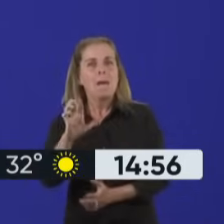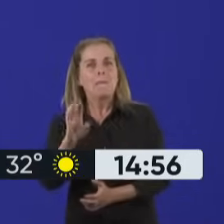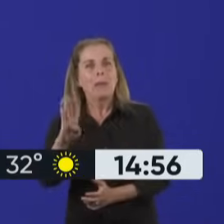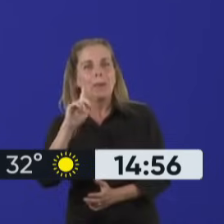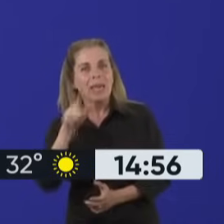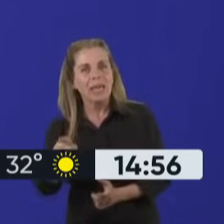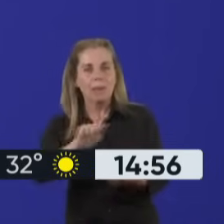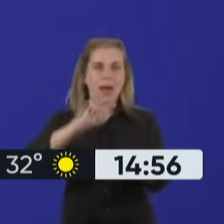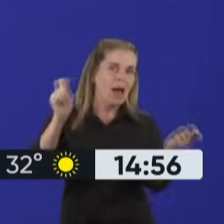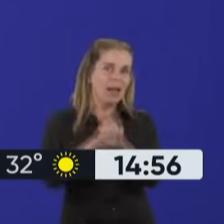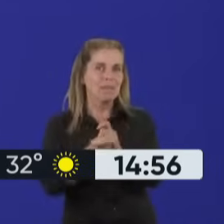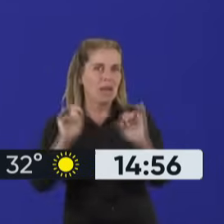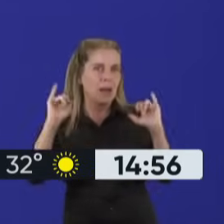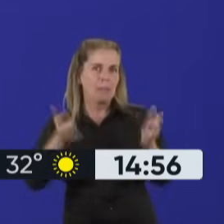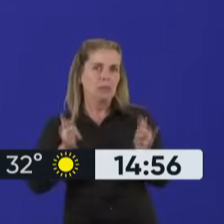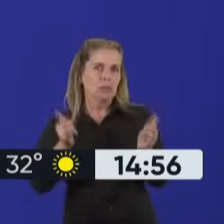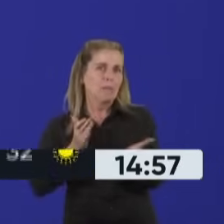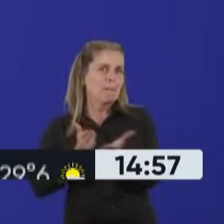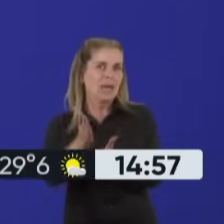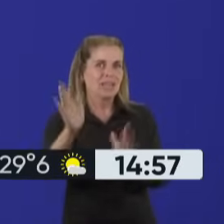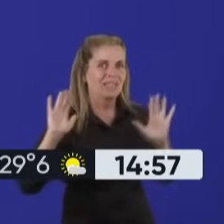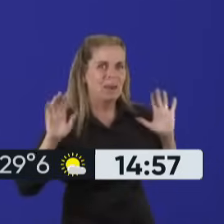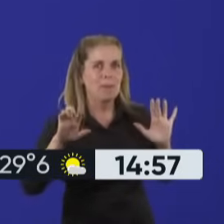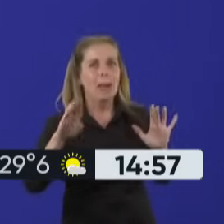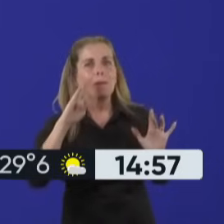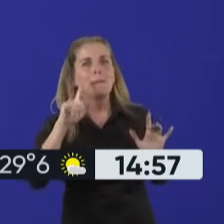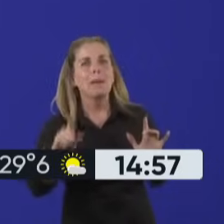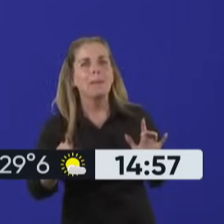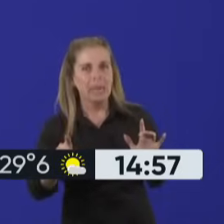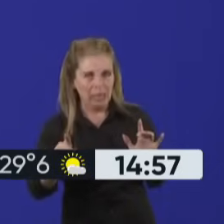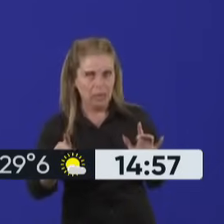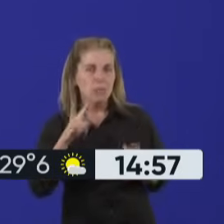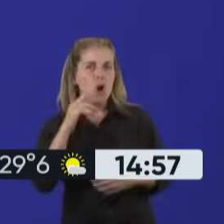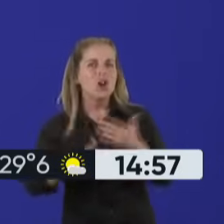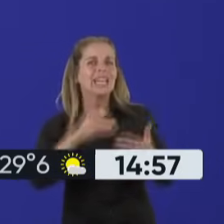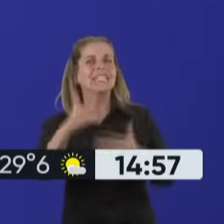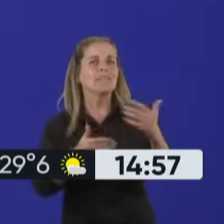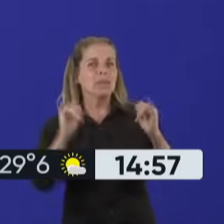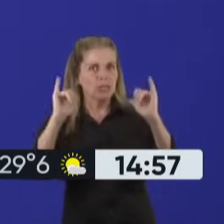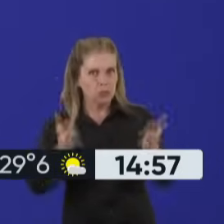Es decir, va a ser de una vez para siempre, se va a manifestar como mayor crecimiento,